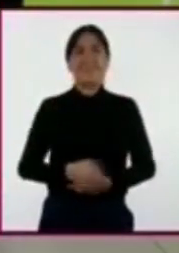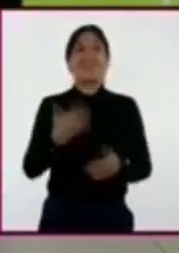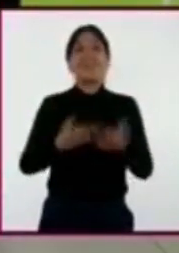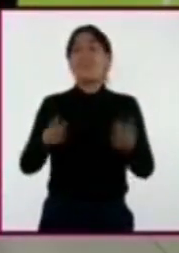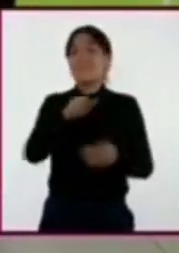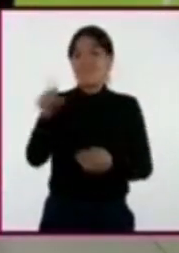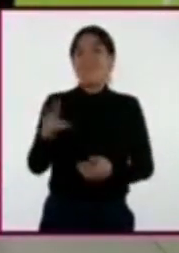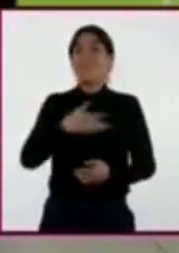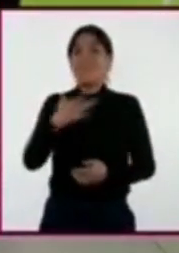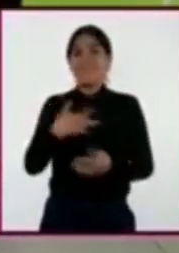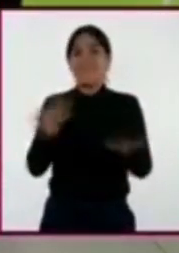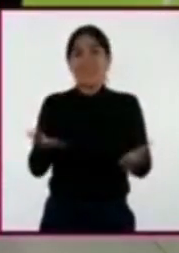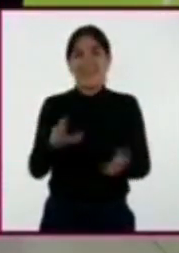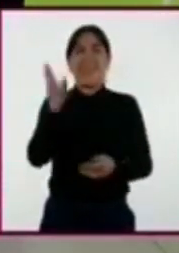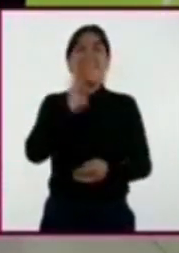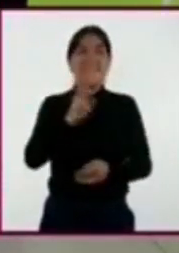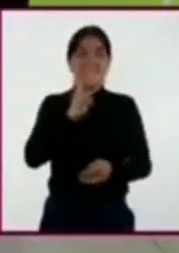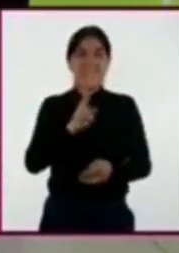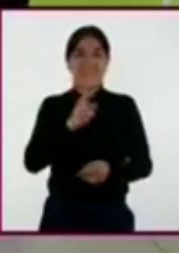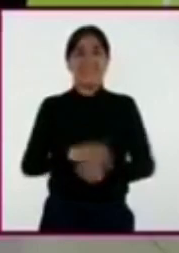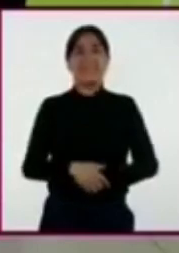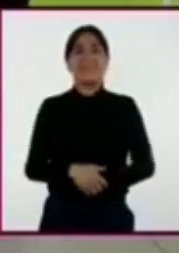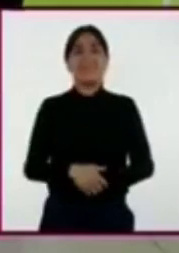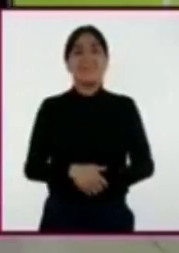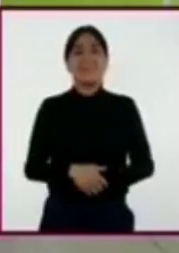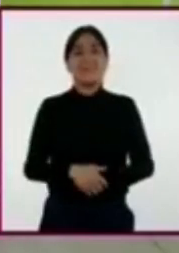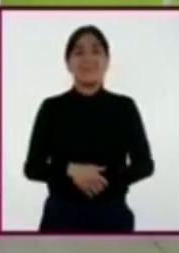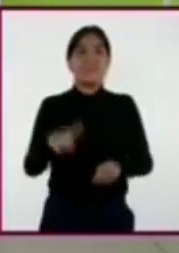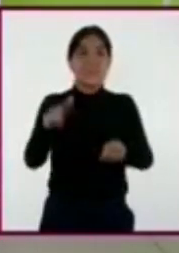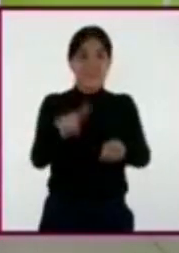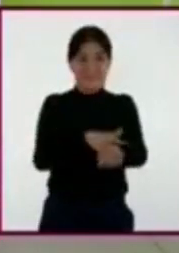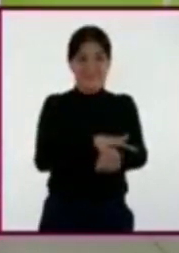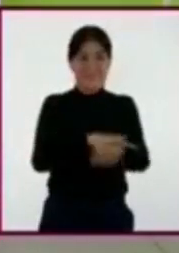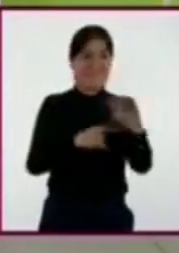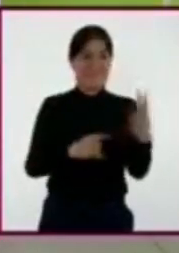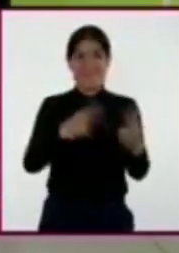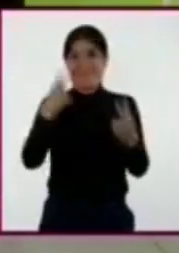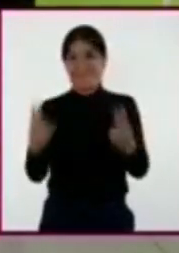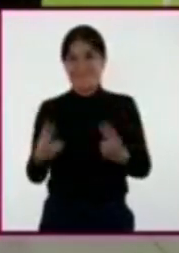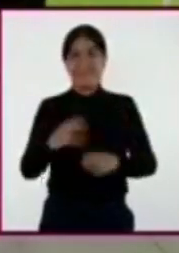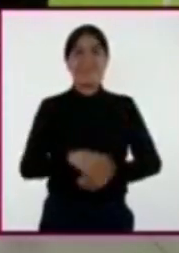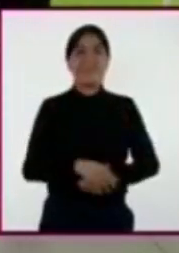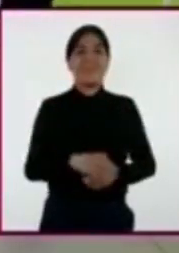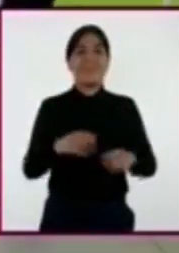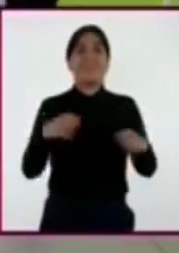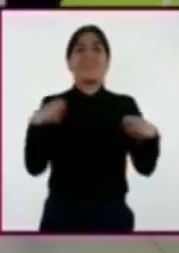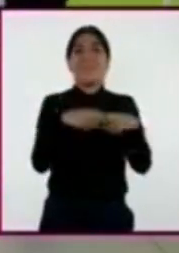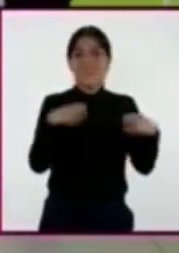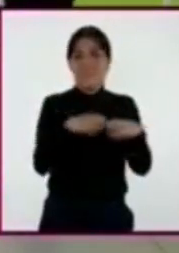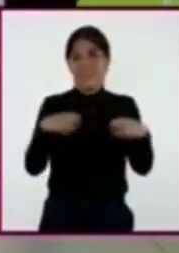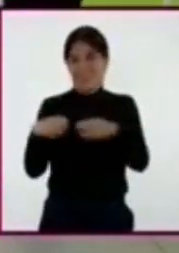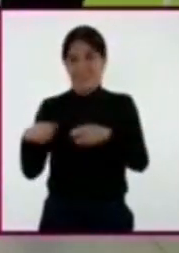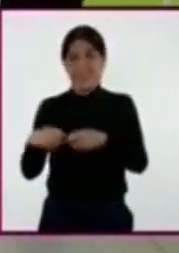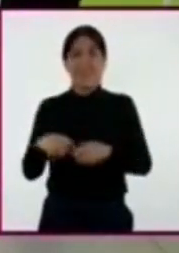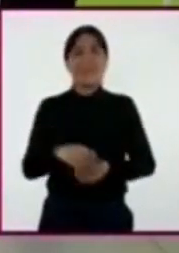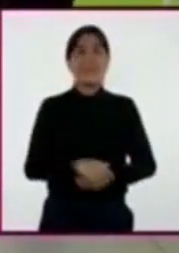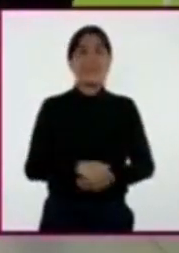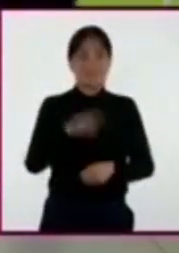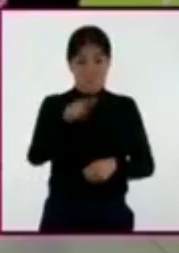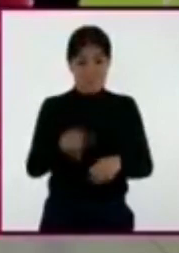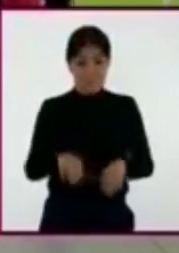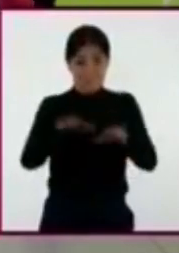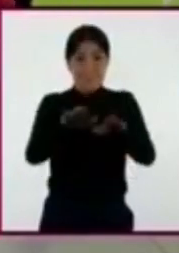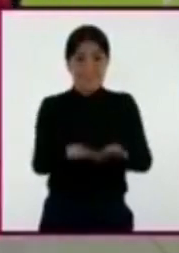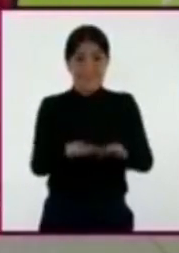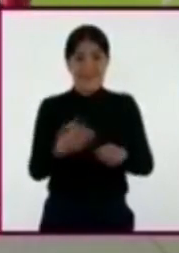les parece? Que les voy a pasar unos pares de tenis. Los van a colocar al frente.